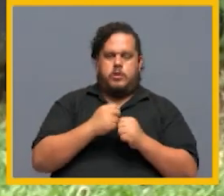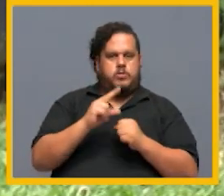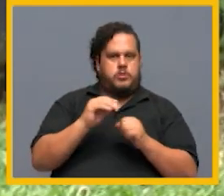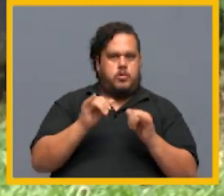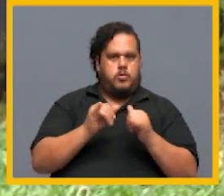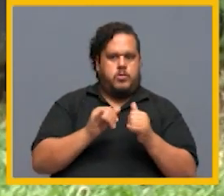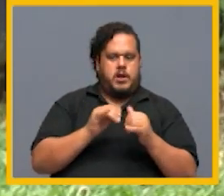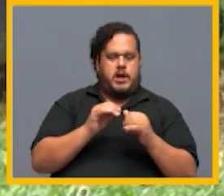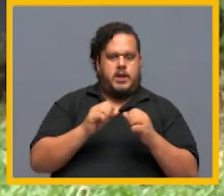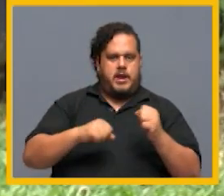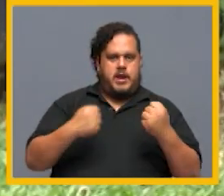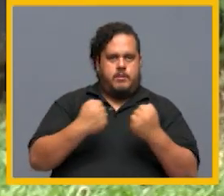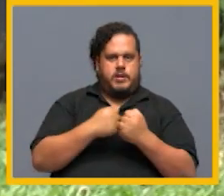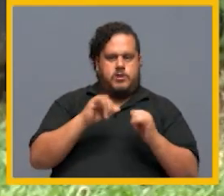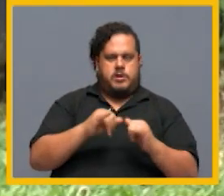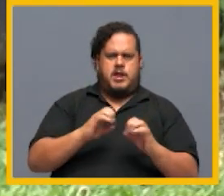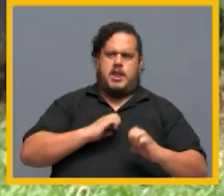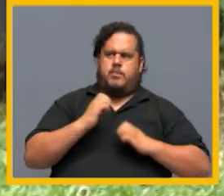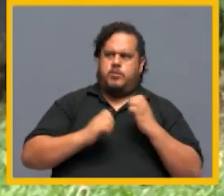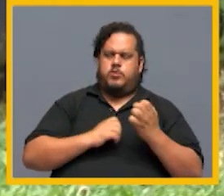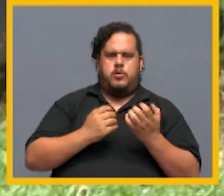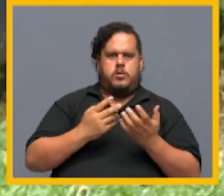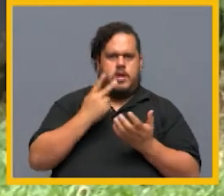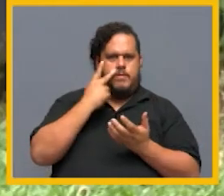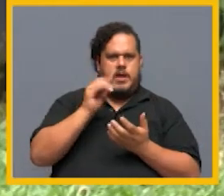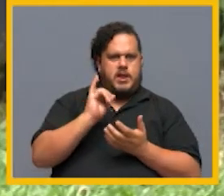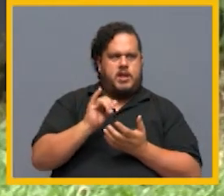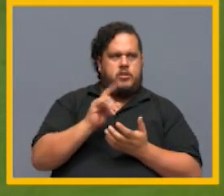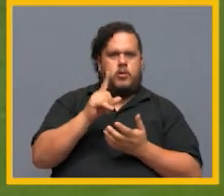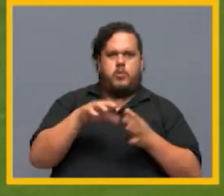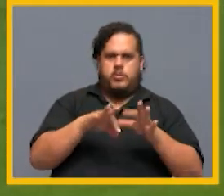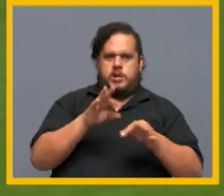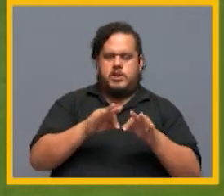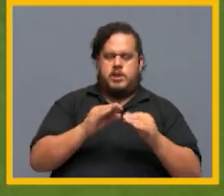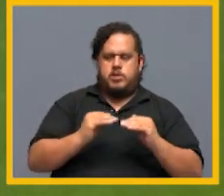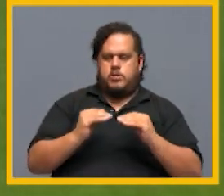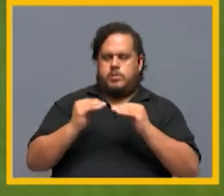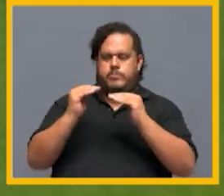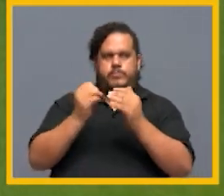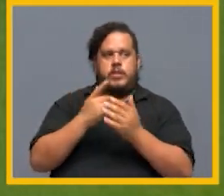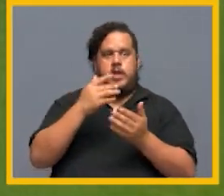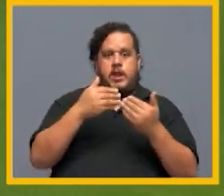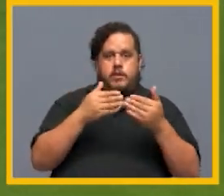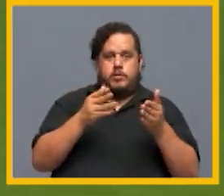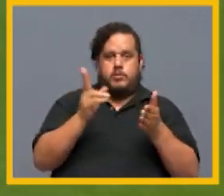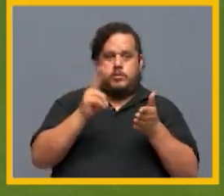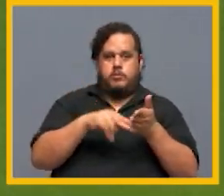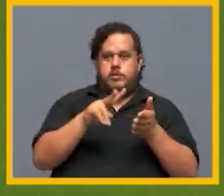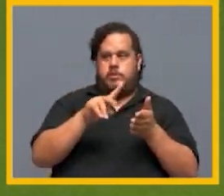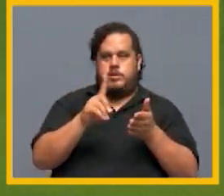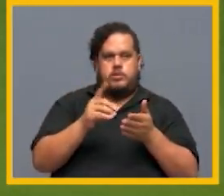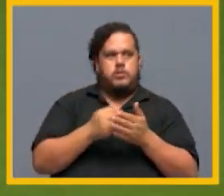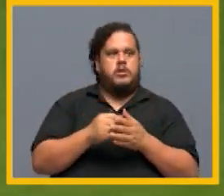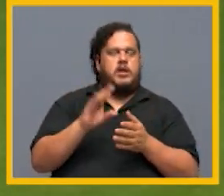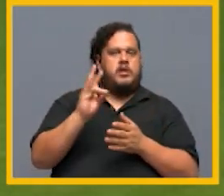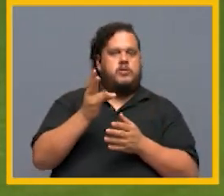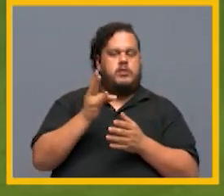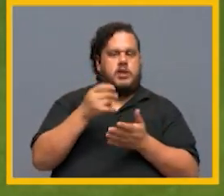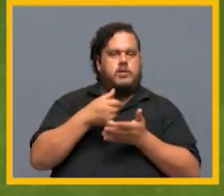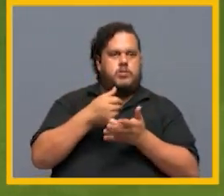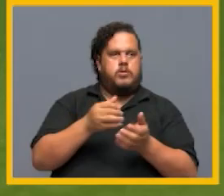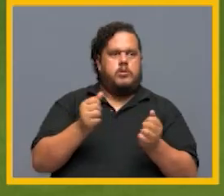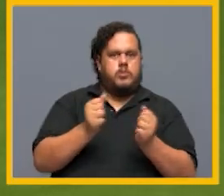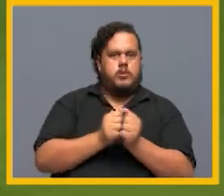así, la emoción que da ver eso, ver una selección que da en crecimiento. El Apertura 2021 será su séptimo torneo